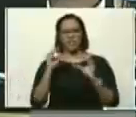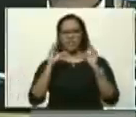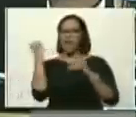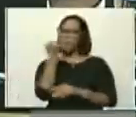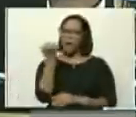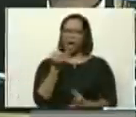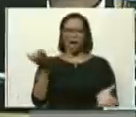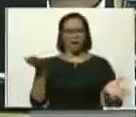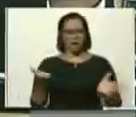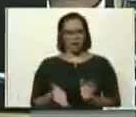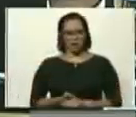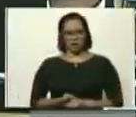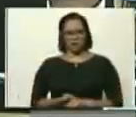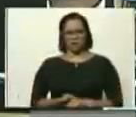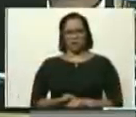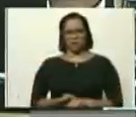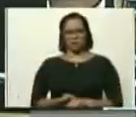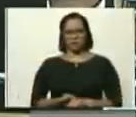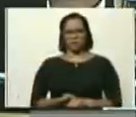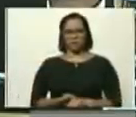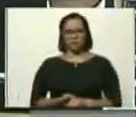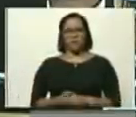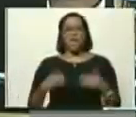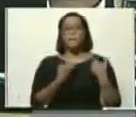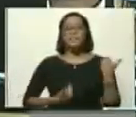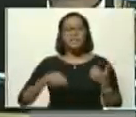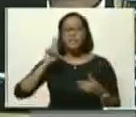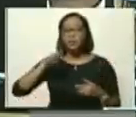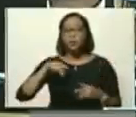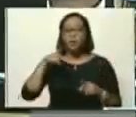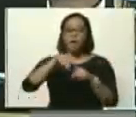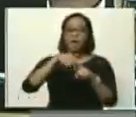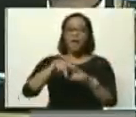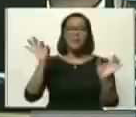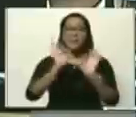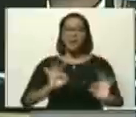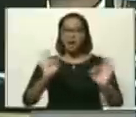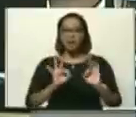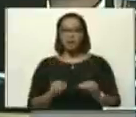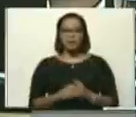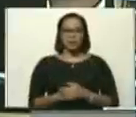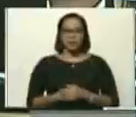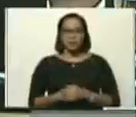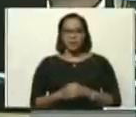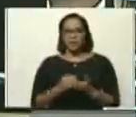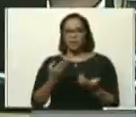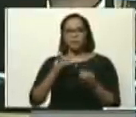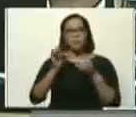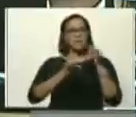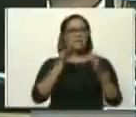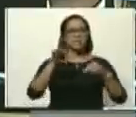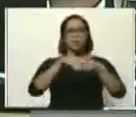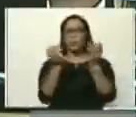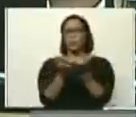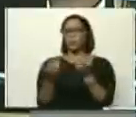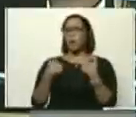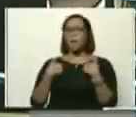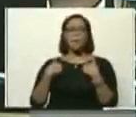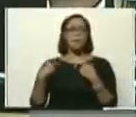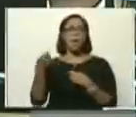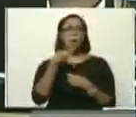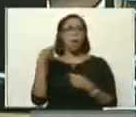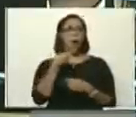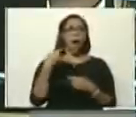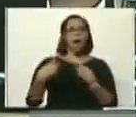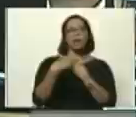paja. El presidente jamás ha perseguido a nadie. Ustedes se fueron, esa es la excusa que dan en el mundo. Porque creyeron